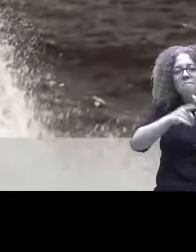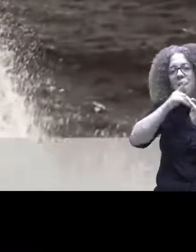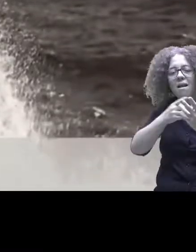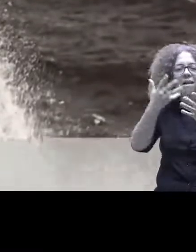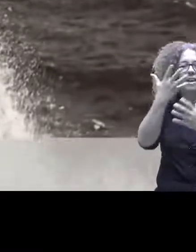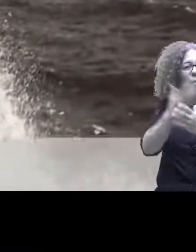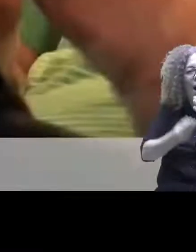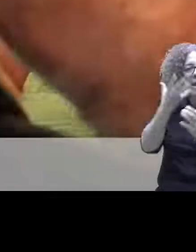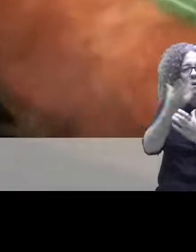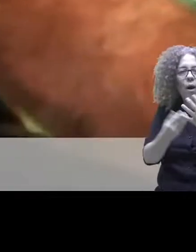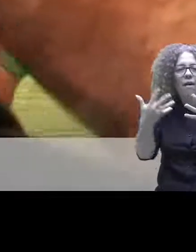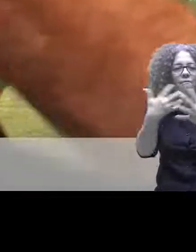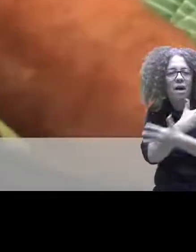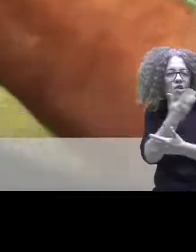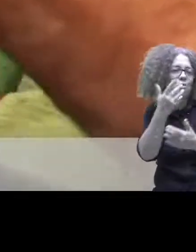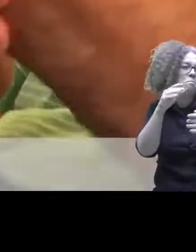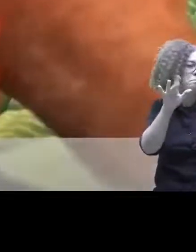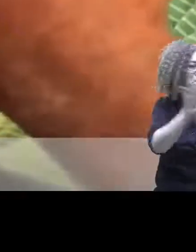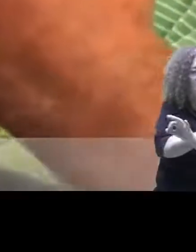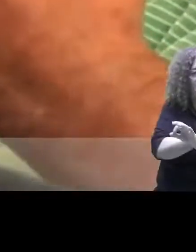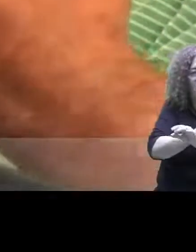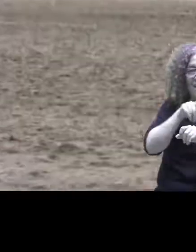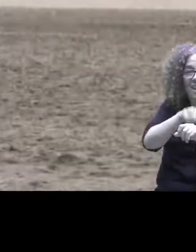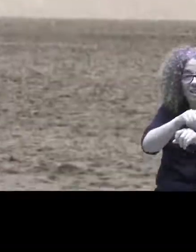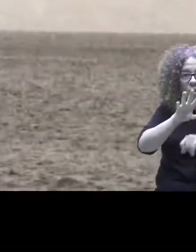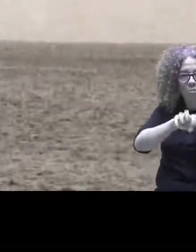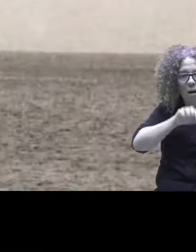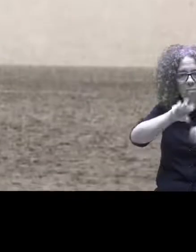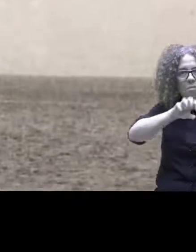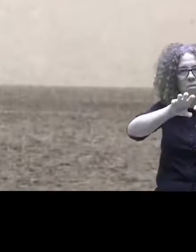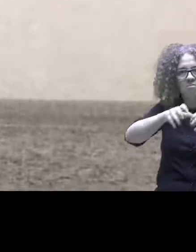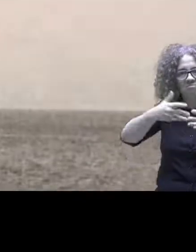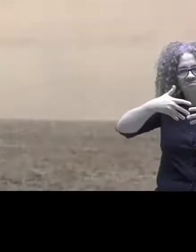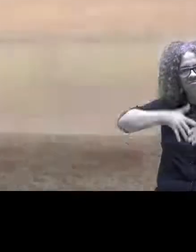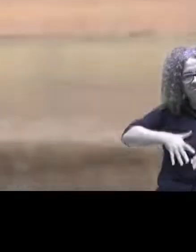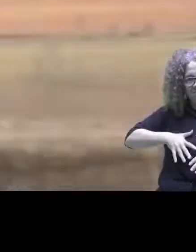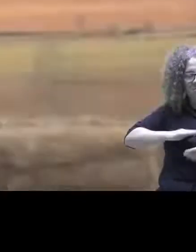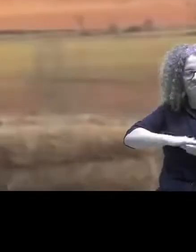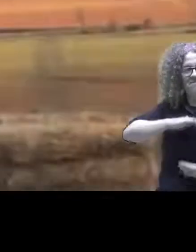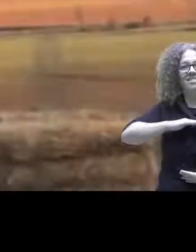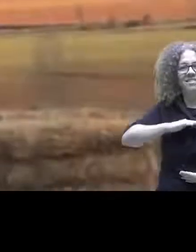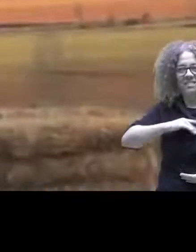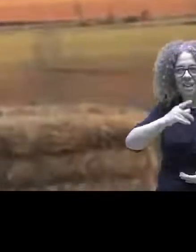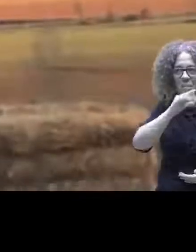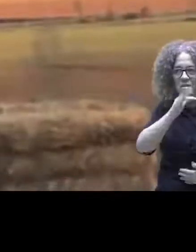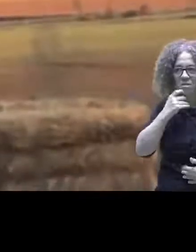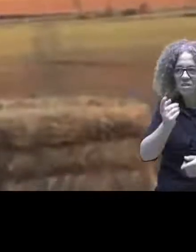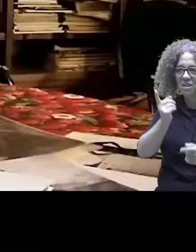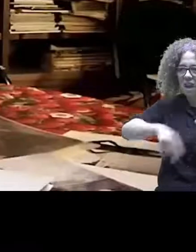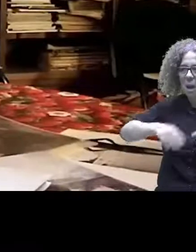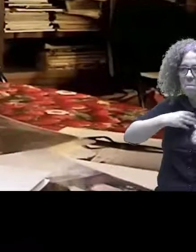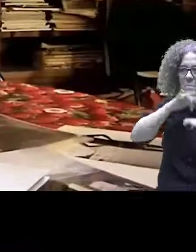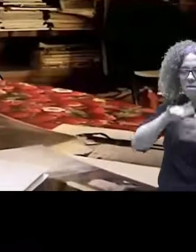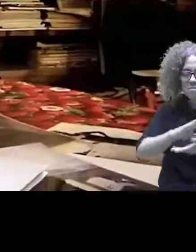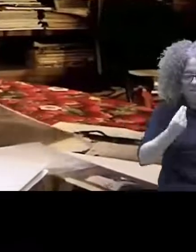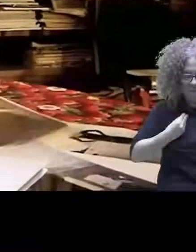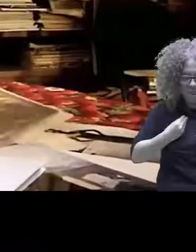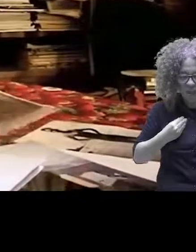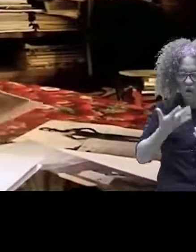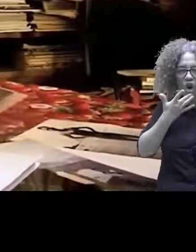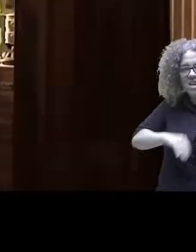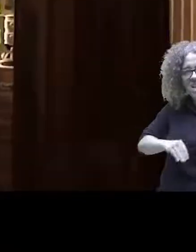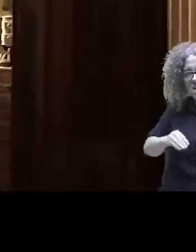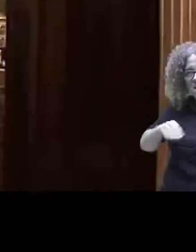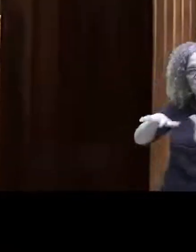equivocaciones, ¿no? De fallos enormes que teníamos al principio, ¿no? Fotografió mi vida, mi vida y dónde me muevo, con quién me muevo, dónde